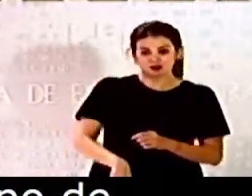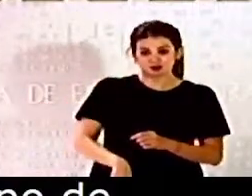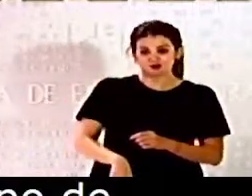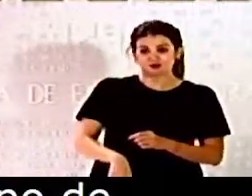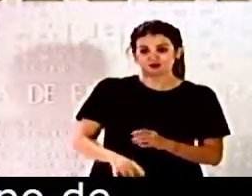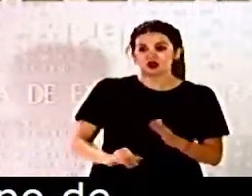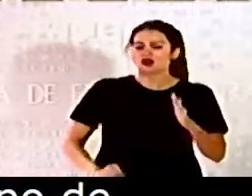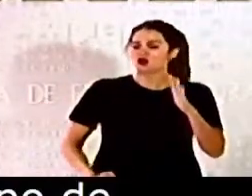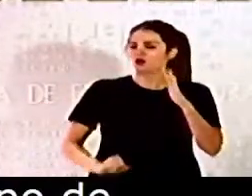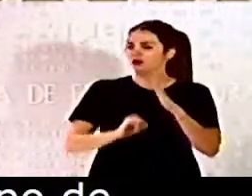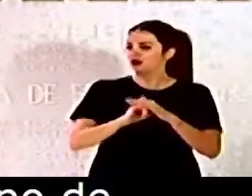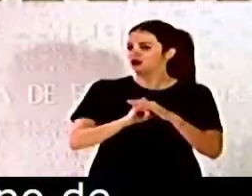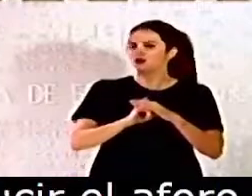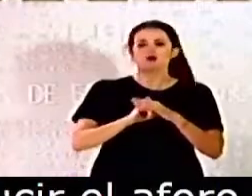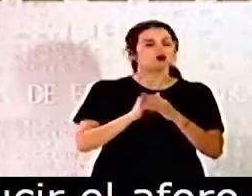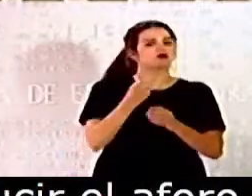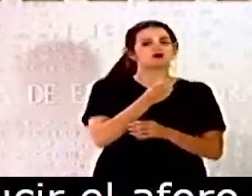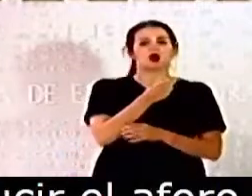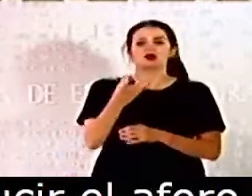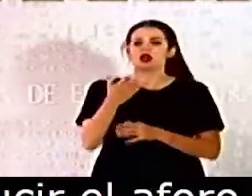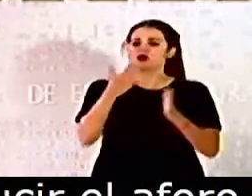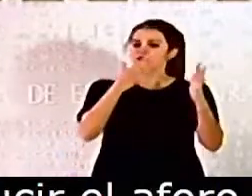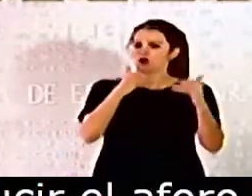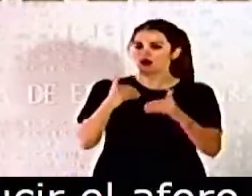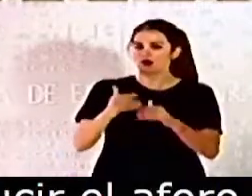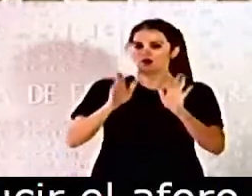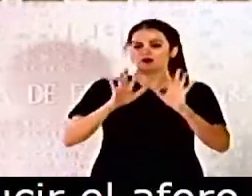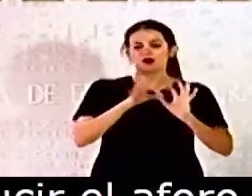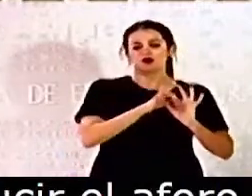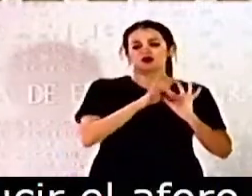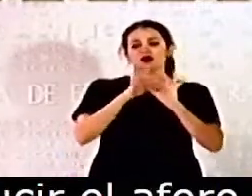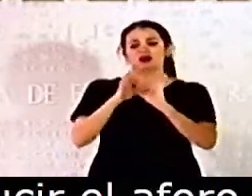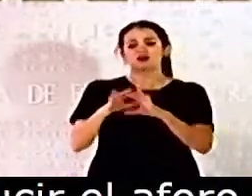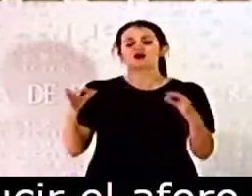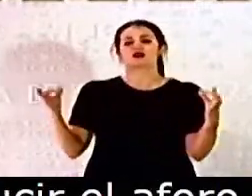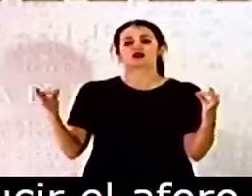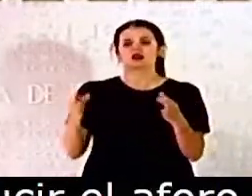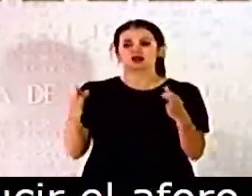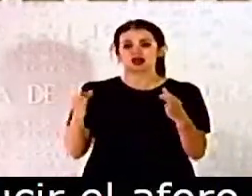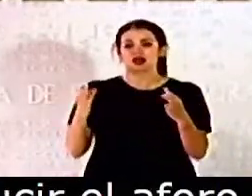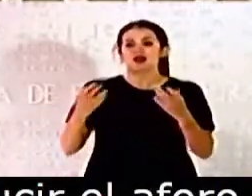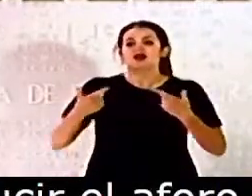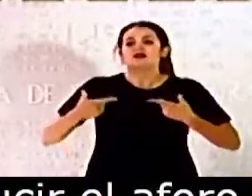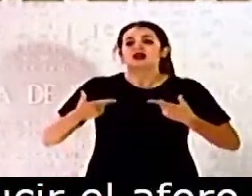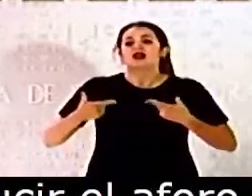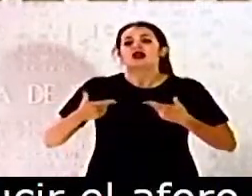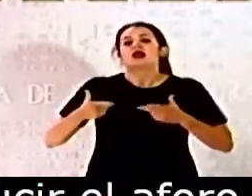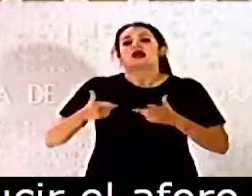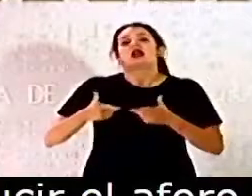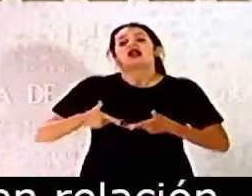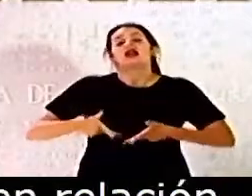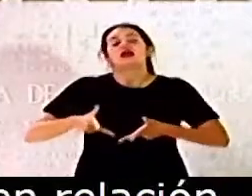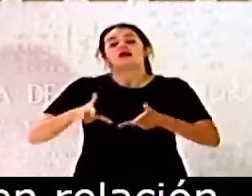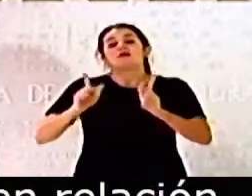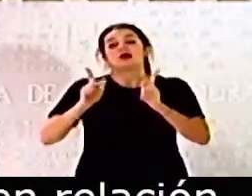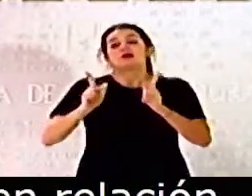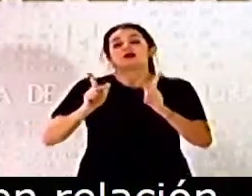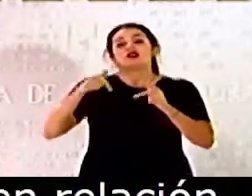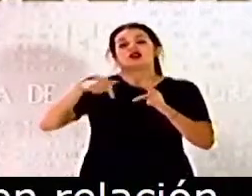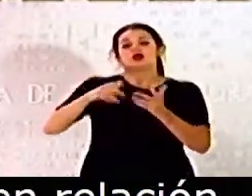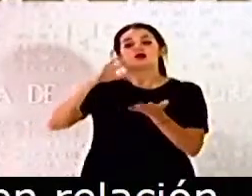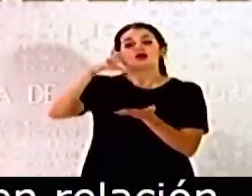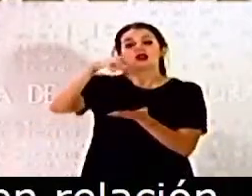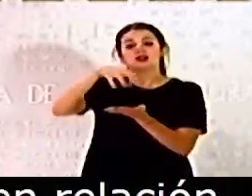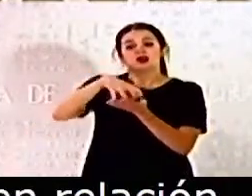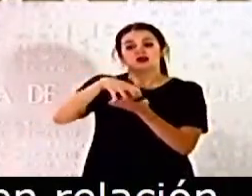máximo, pero sí en relación con la licencia que tenga el establecimiento del aforo que